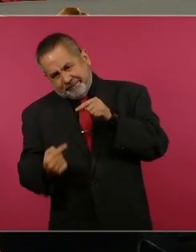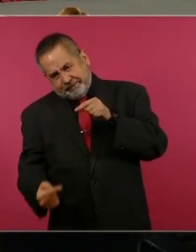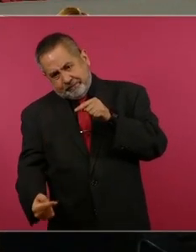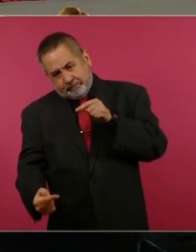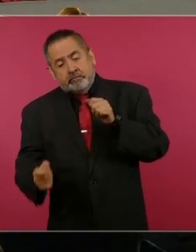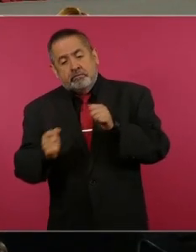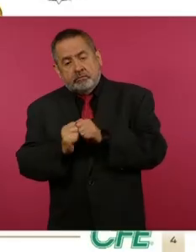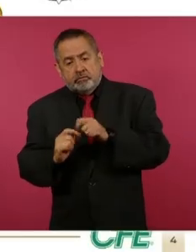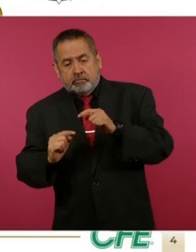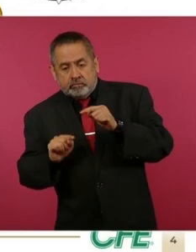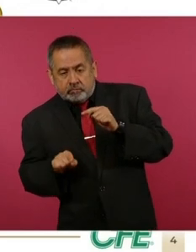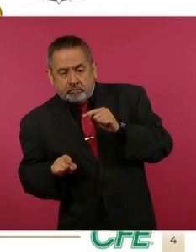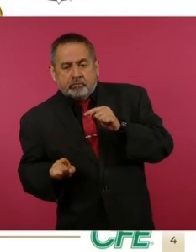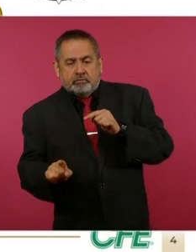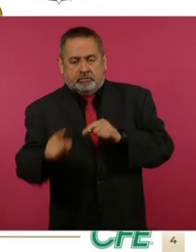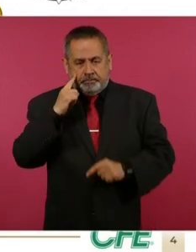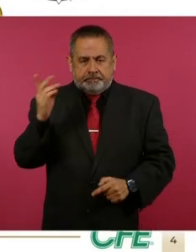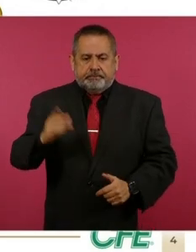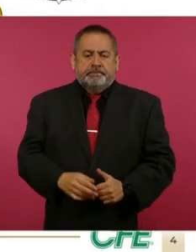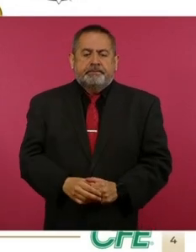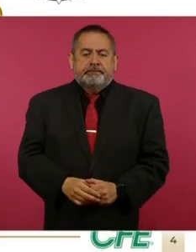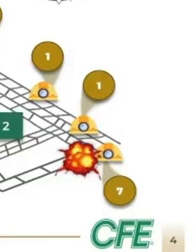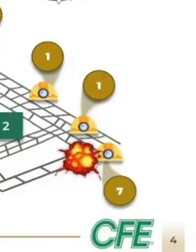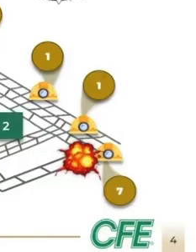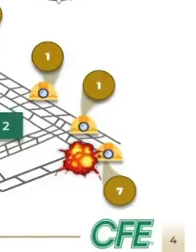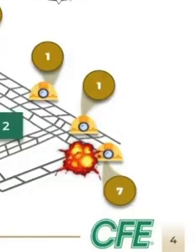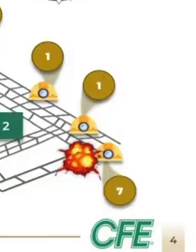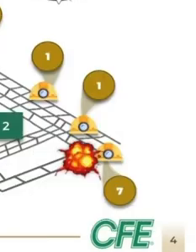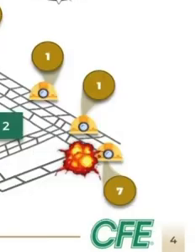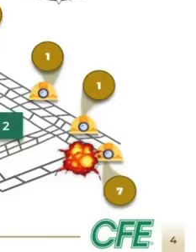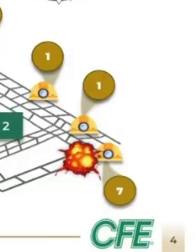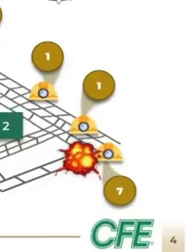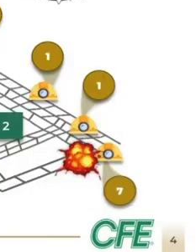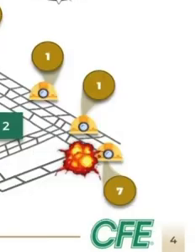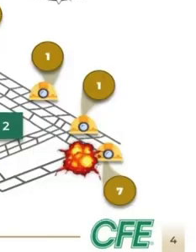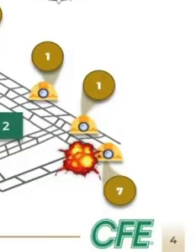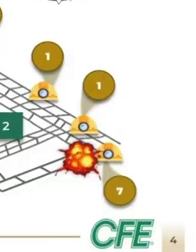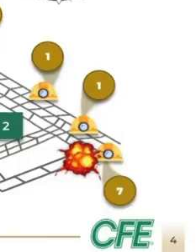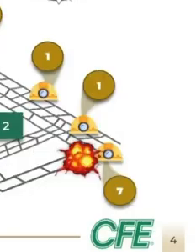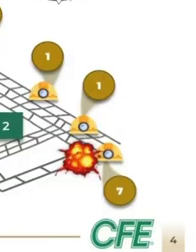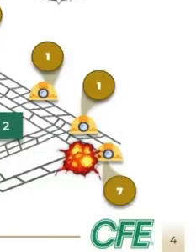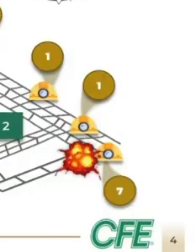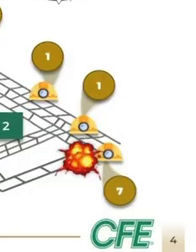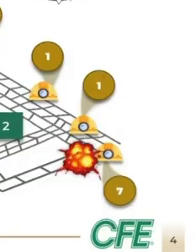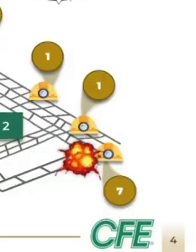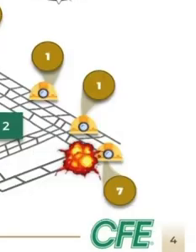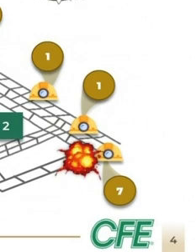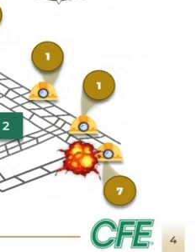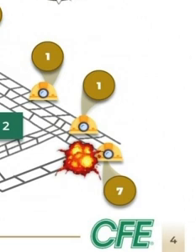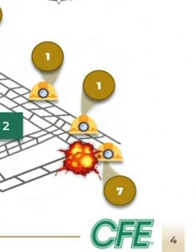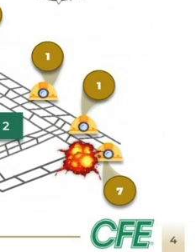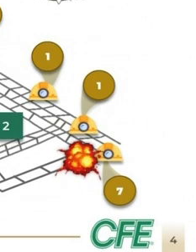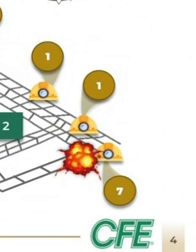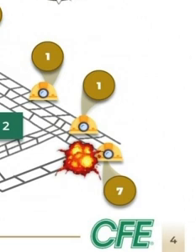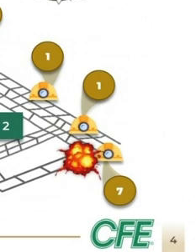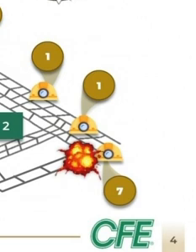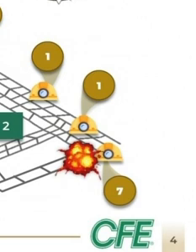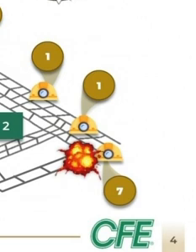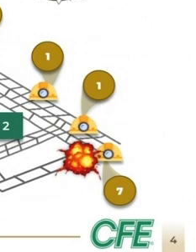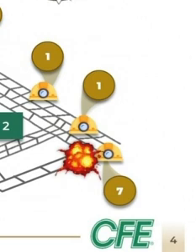túneles, ¿verdad?, dos túneles desde la bocamina actual, que se les llamamos comúnmente rampas, del orden de los 1000 metros